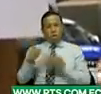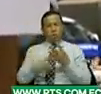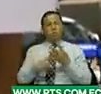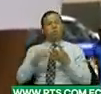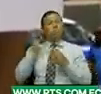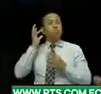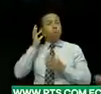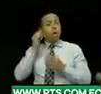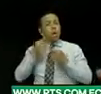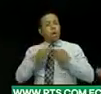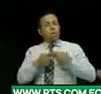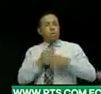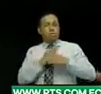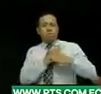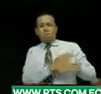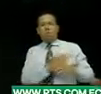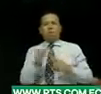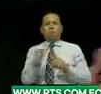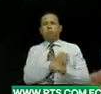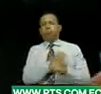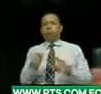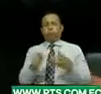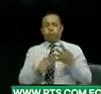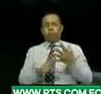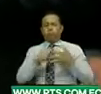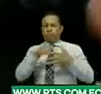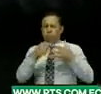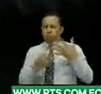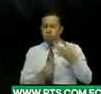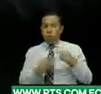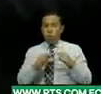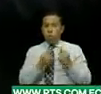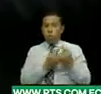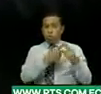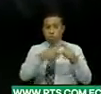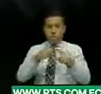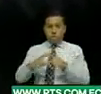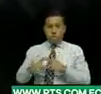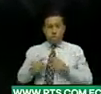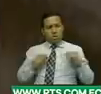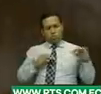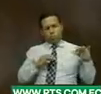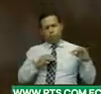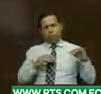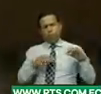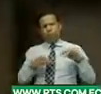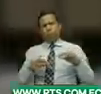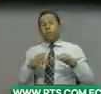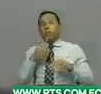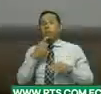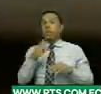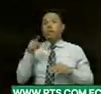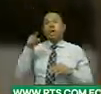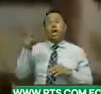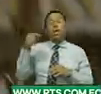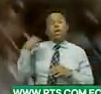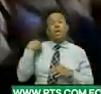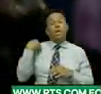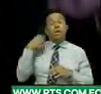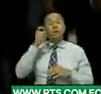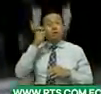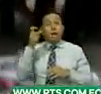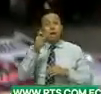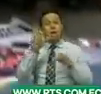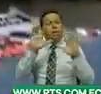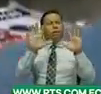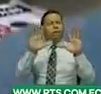Río Guayas, entre otros colectivos. Ellos aseguran que son aproximadamente 10 casos que reposan en la Fiscalía y que sus